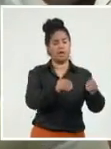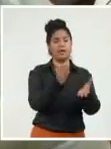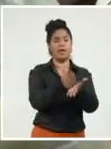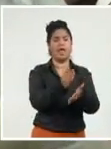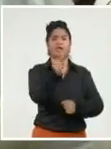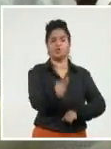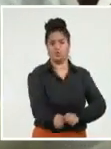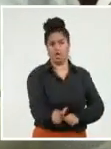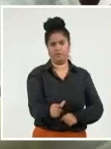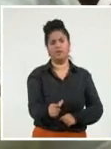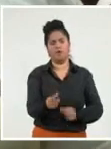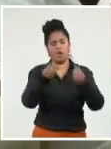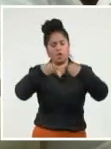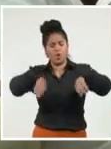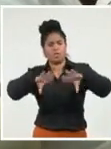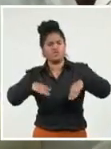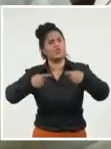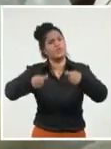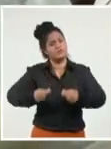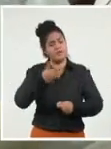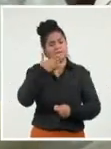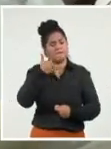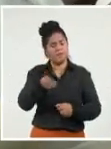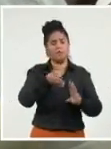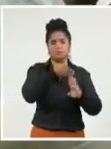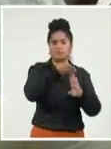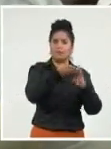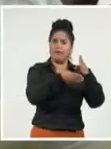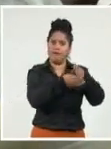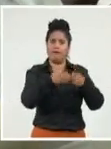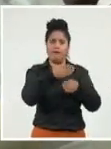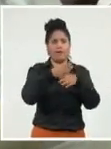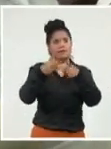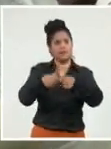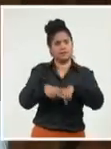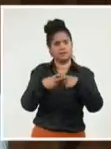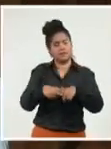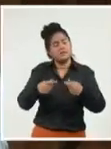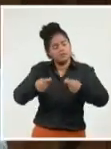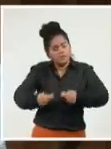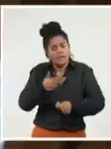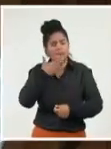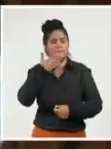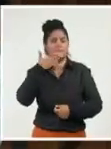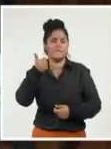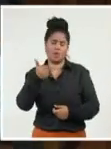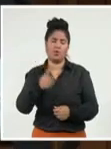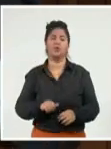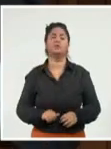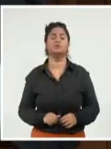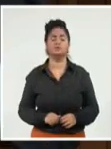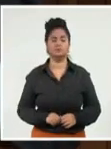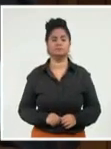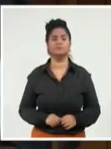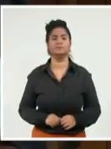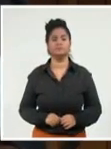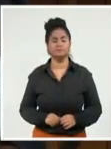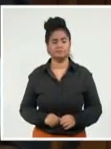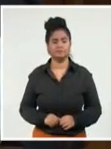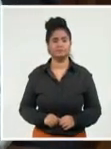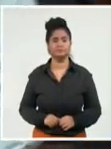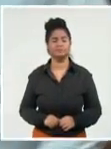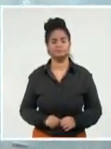sí, como es el caso de la CUJAE y la Universidad de Matanzas. Presidenta, la mirada al crecimiento